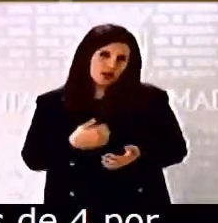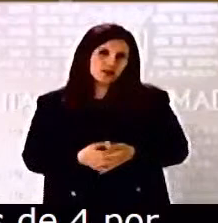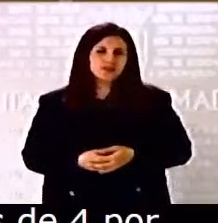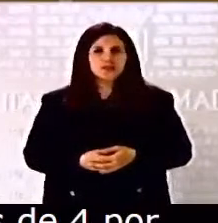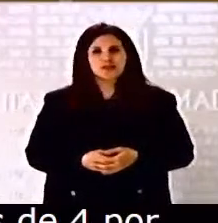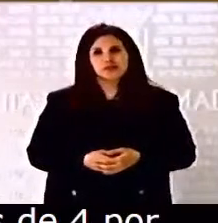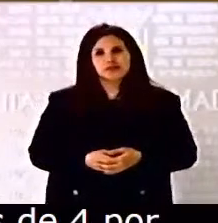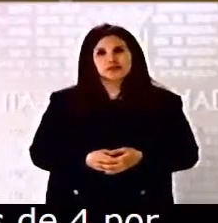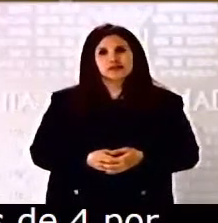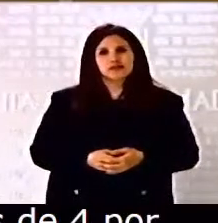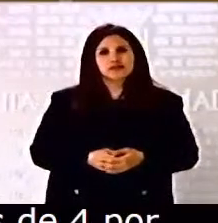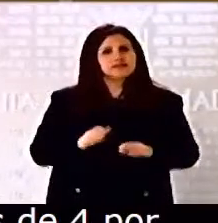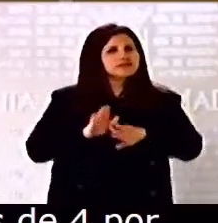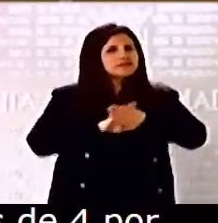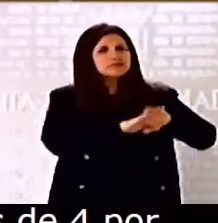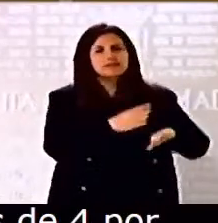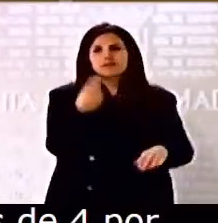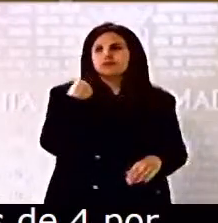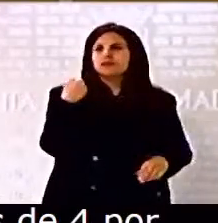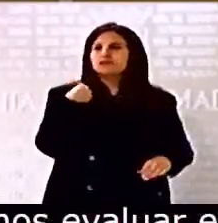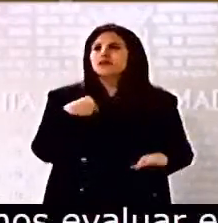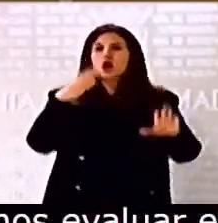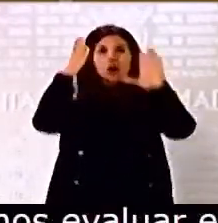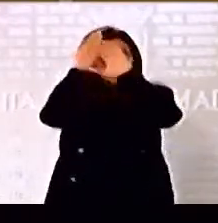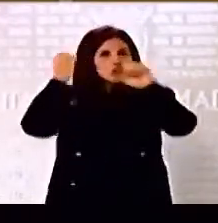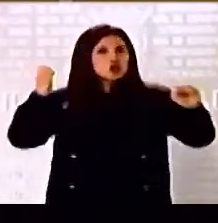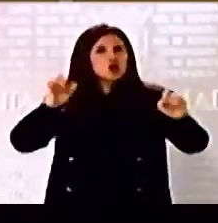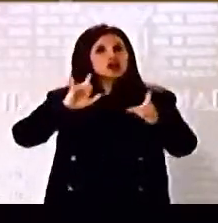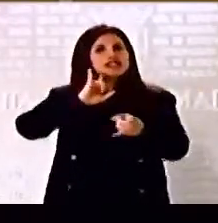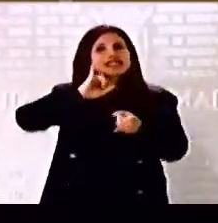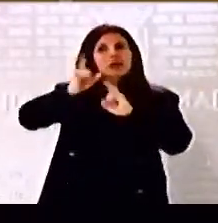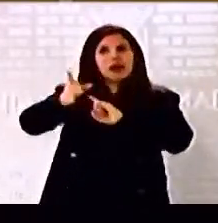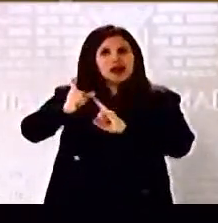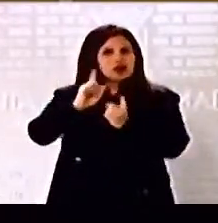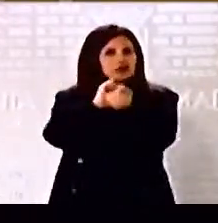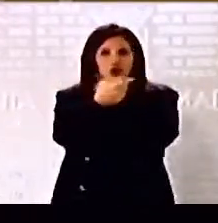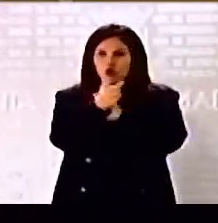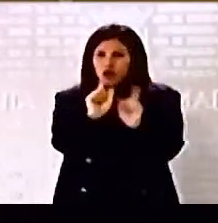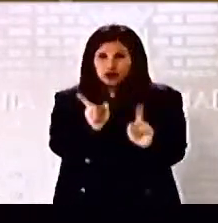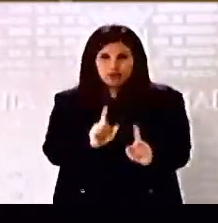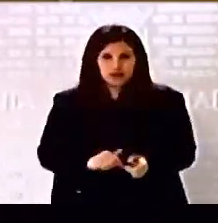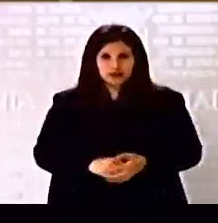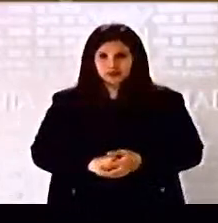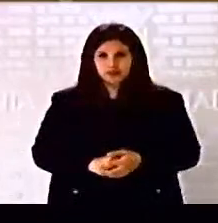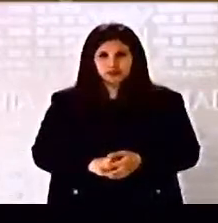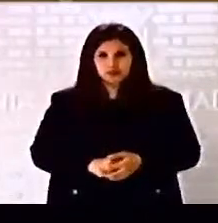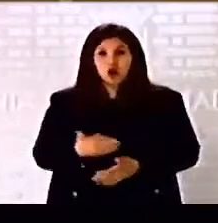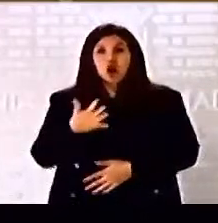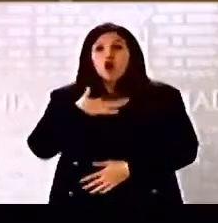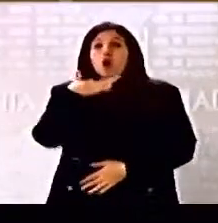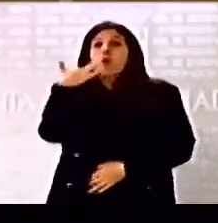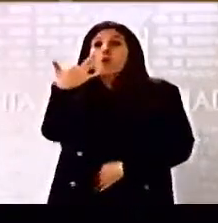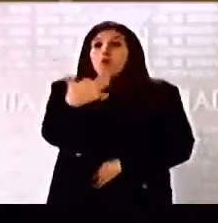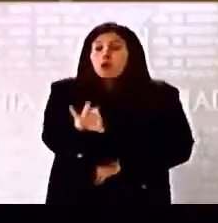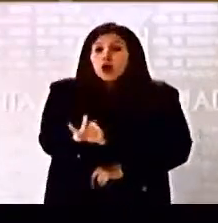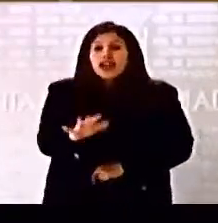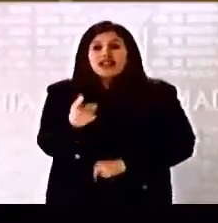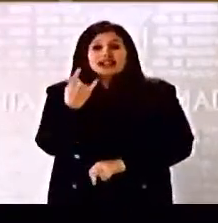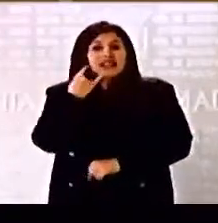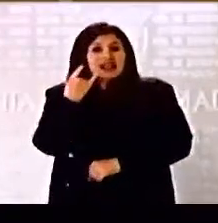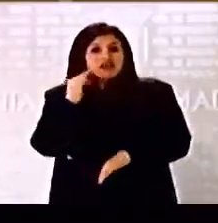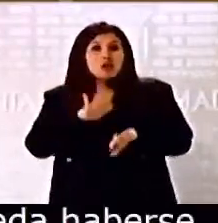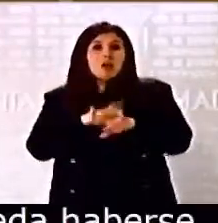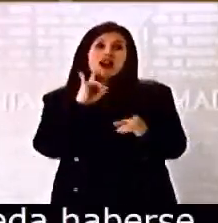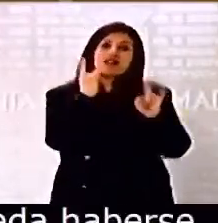protocolo de llamada. El protocolo de llamada no ha cambiado. El protocolo de llamada no ha cambiado. ¿Que pueda haberse puesto algún teléfono donde llamar?